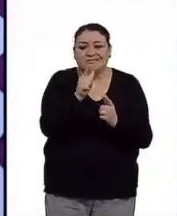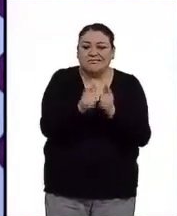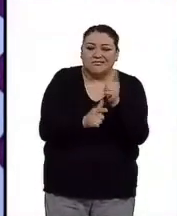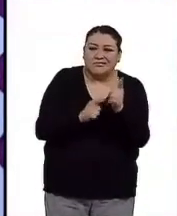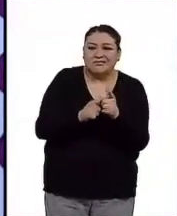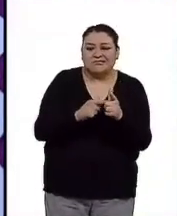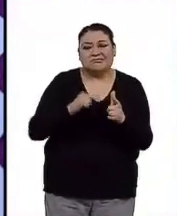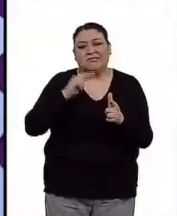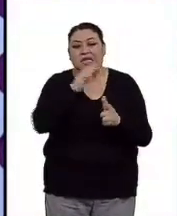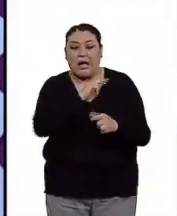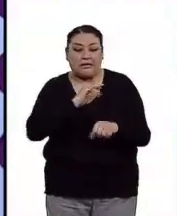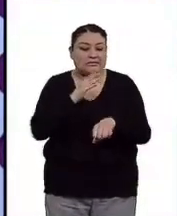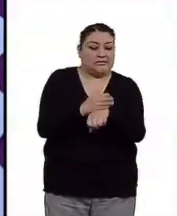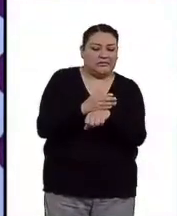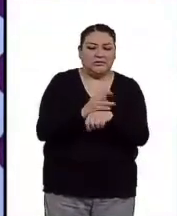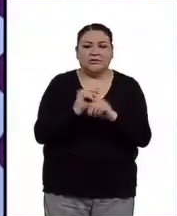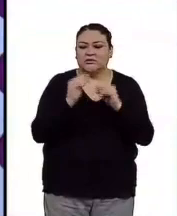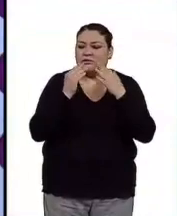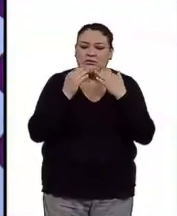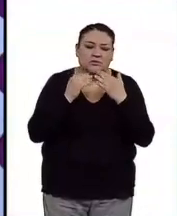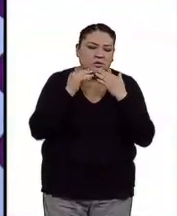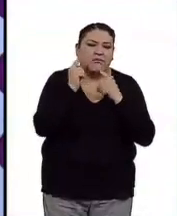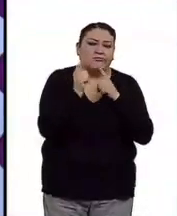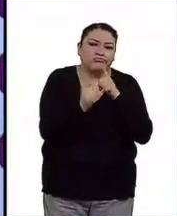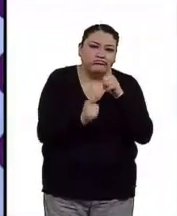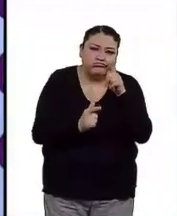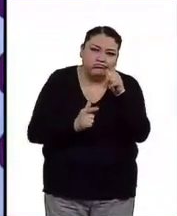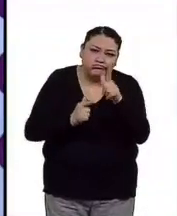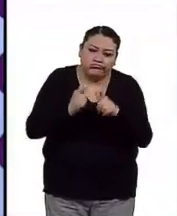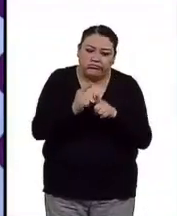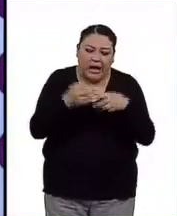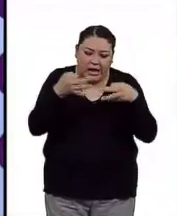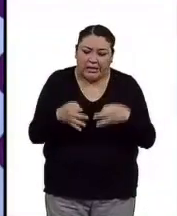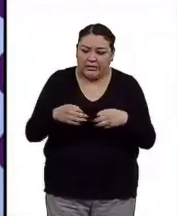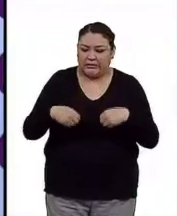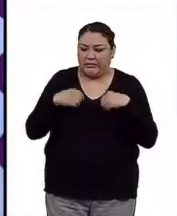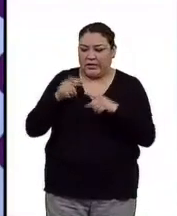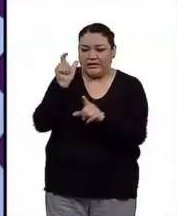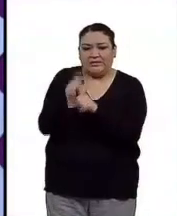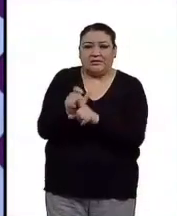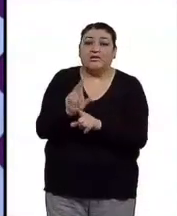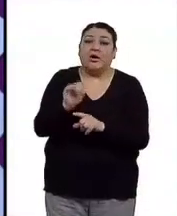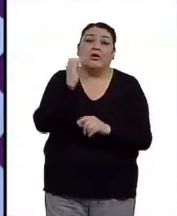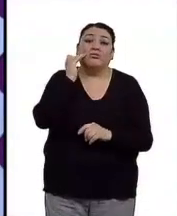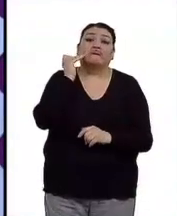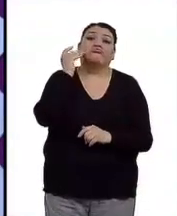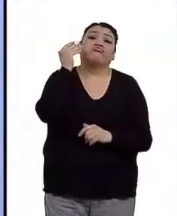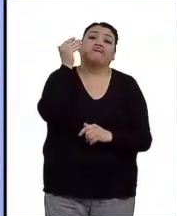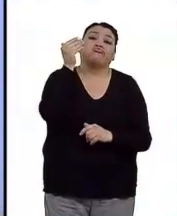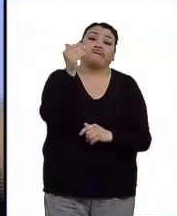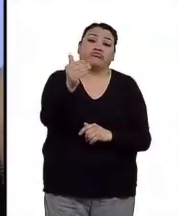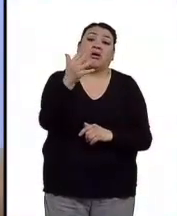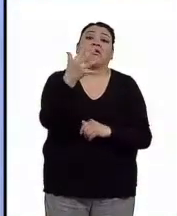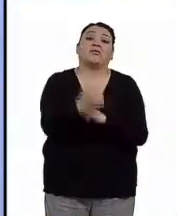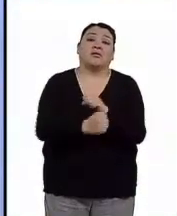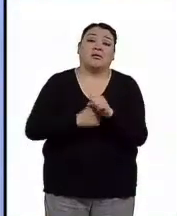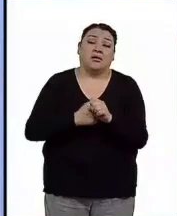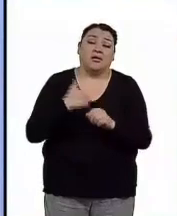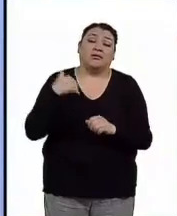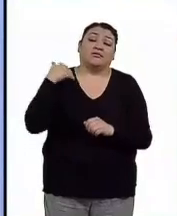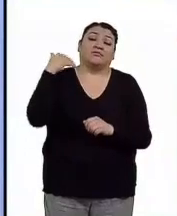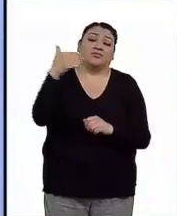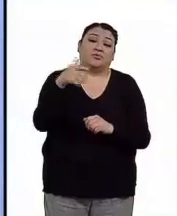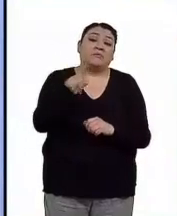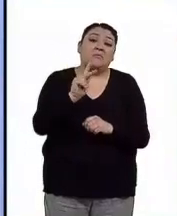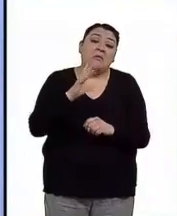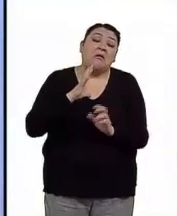consecuencias inmediatas que quisiéramos de una protección real, sino ya hasta 5 años después, ¿no? Exacto. Pero pues es lo que